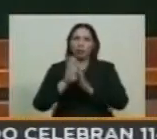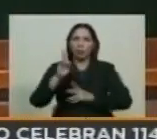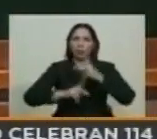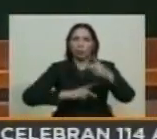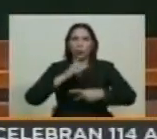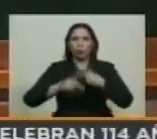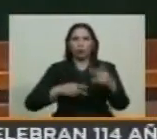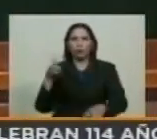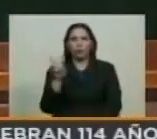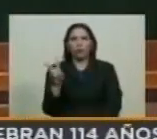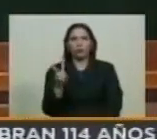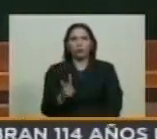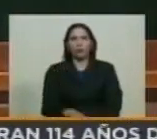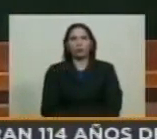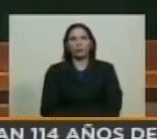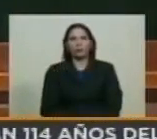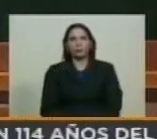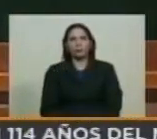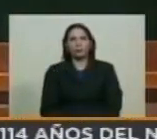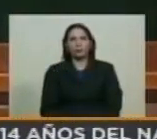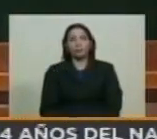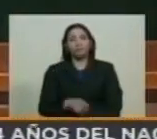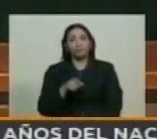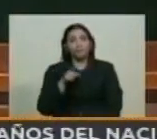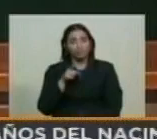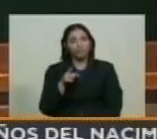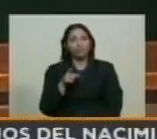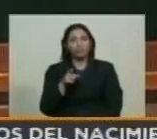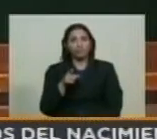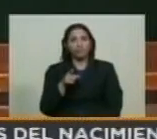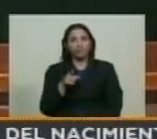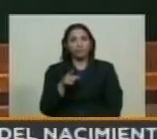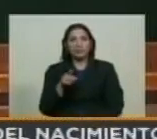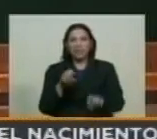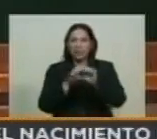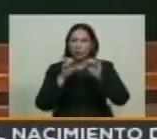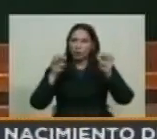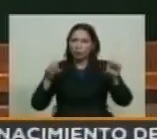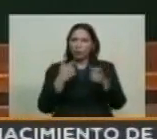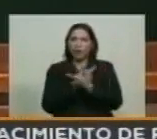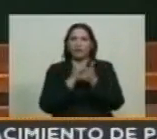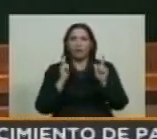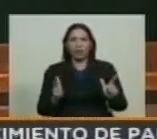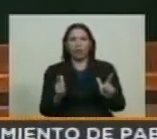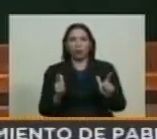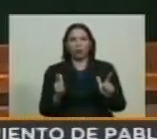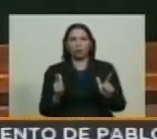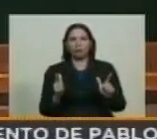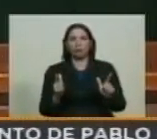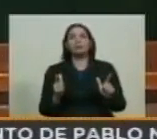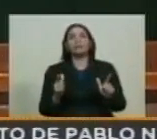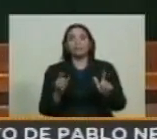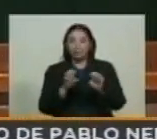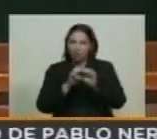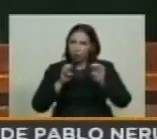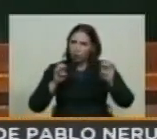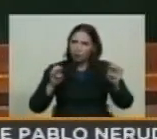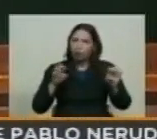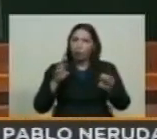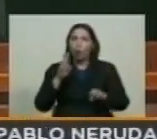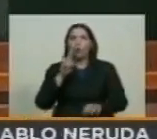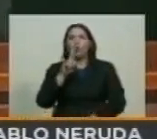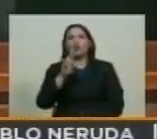de Venezuela. Y ahí está la expresión de la educación liberadora, de la educación robinsoniana, de